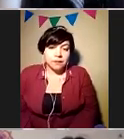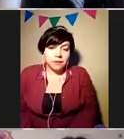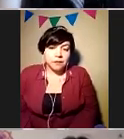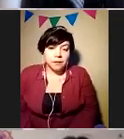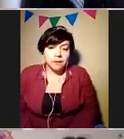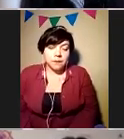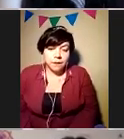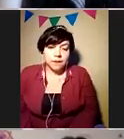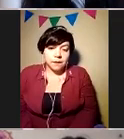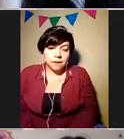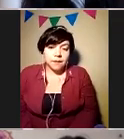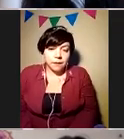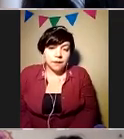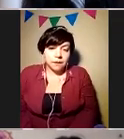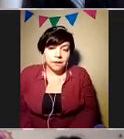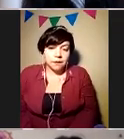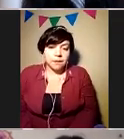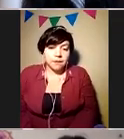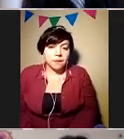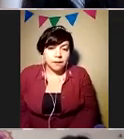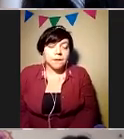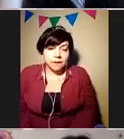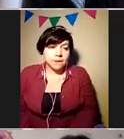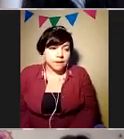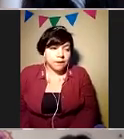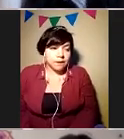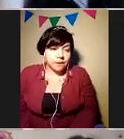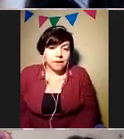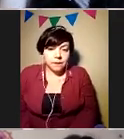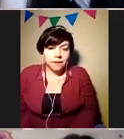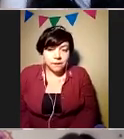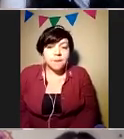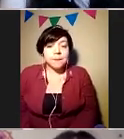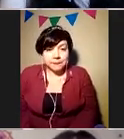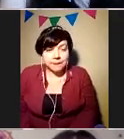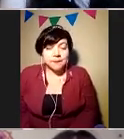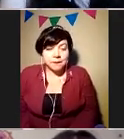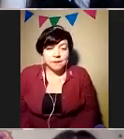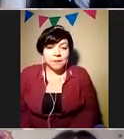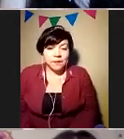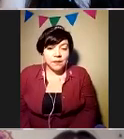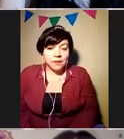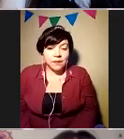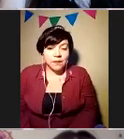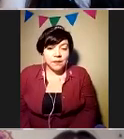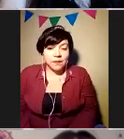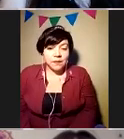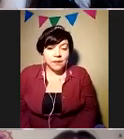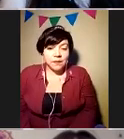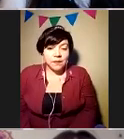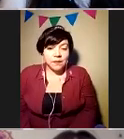empezó a mostrar en Chile que reciclando ropa se pueden hacer colecciones hasta de alta costura. Y tomé un taller con ella,